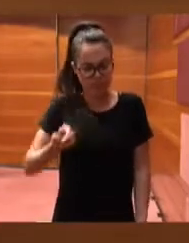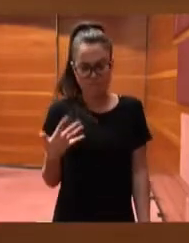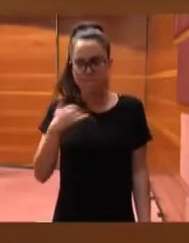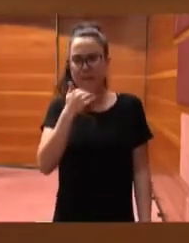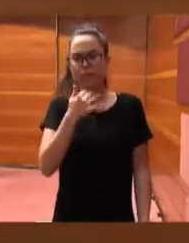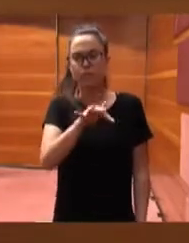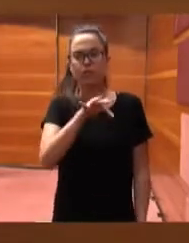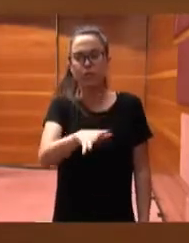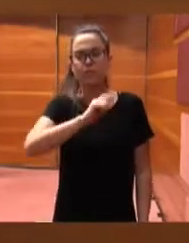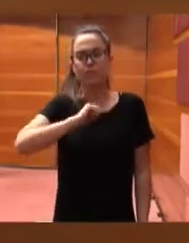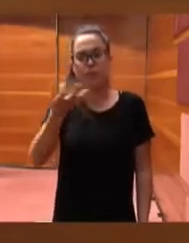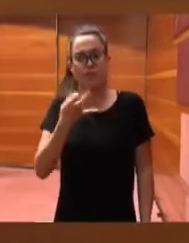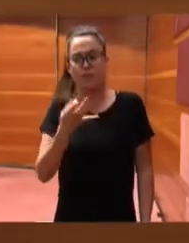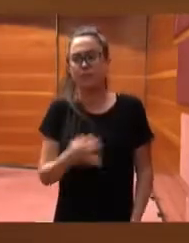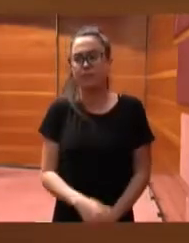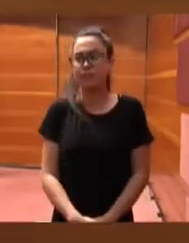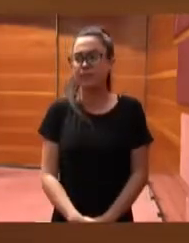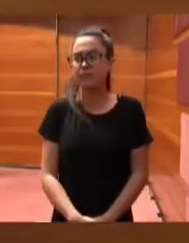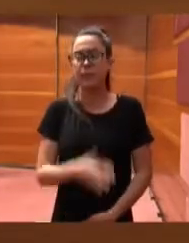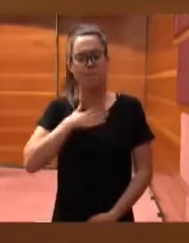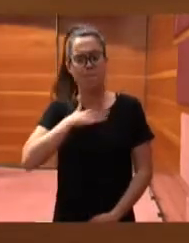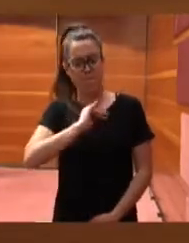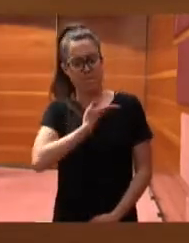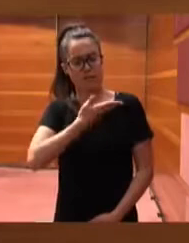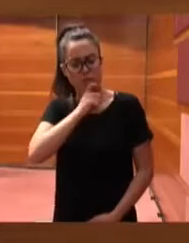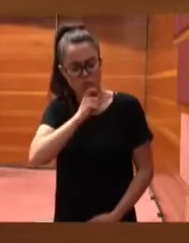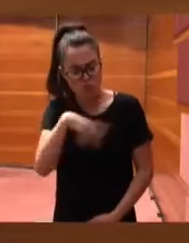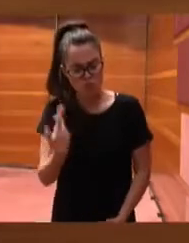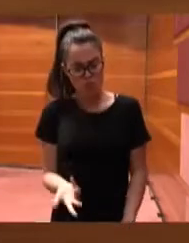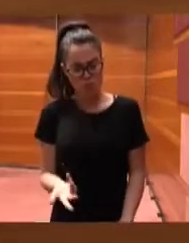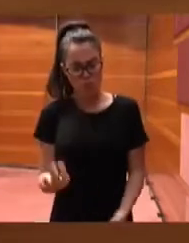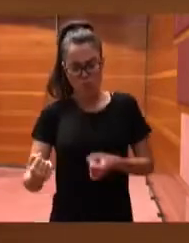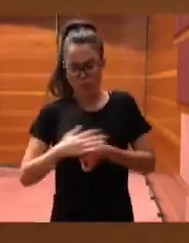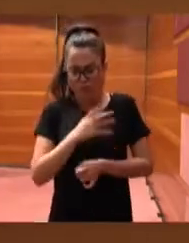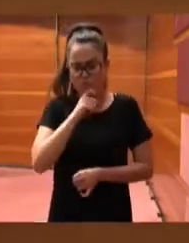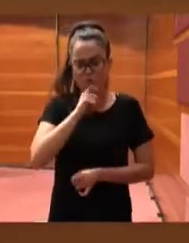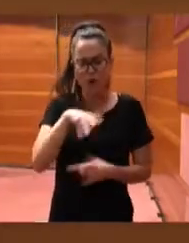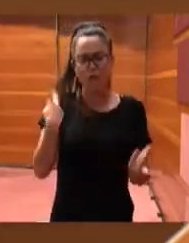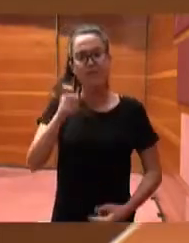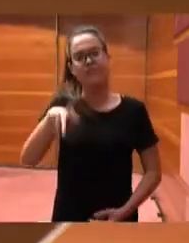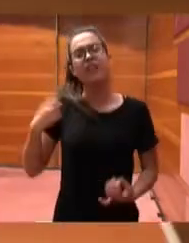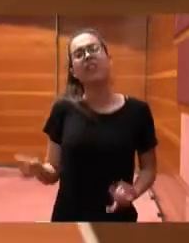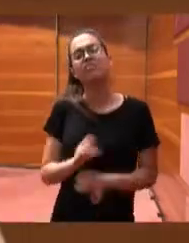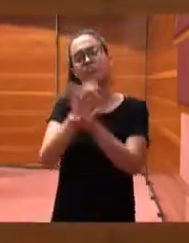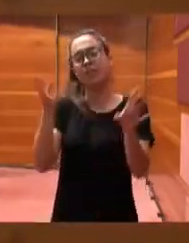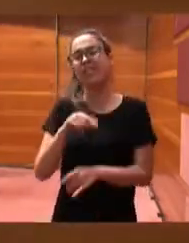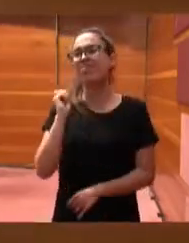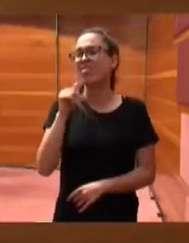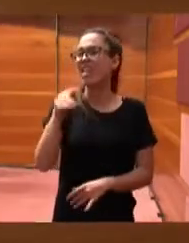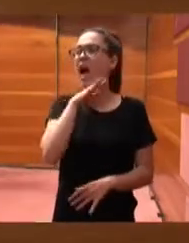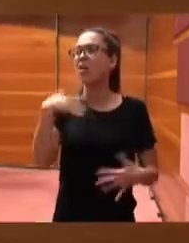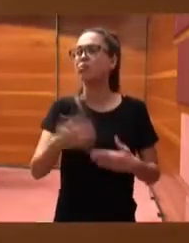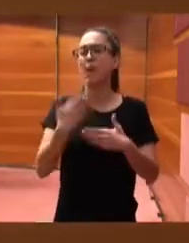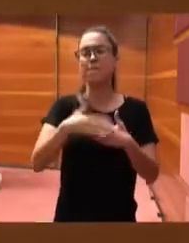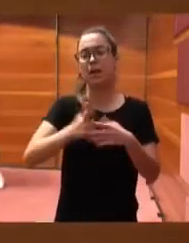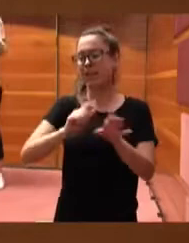beneficiar? ¿Esto en qué va a repercutir? Dejemos claras, porque hay una moda también de